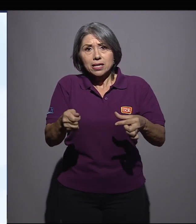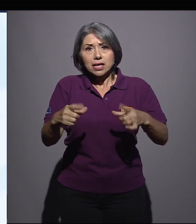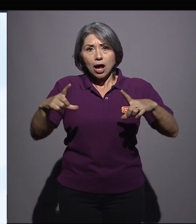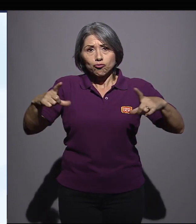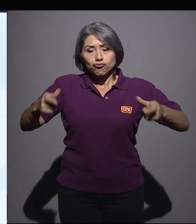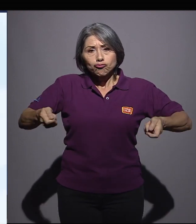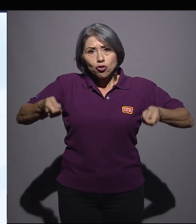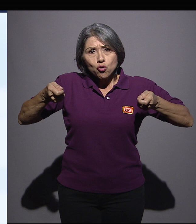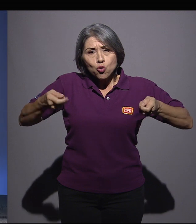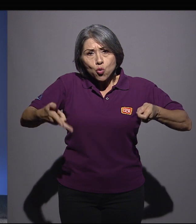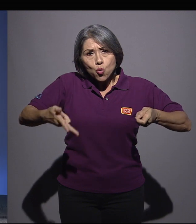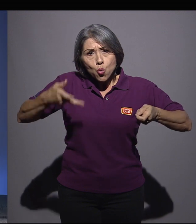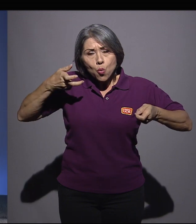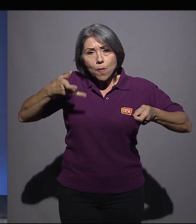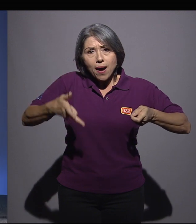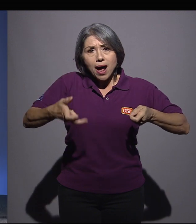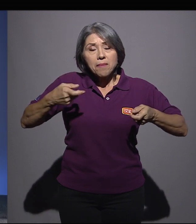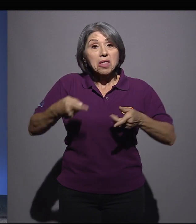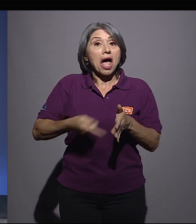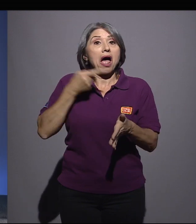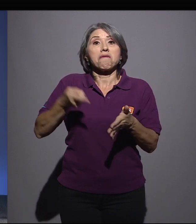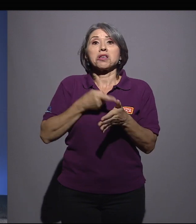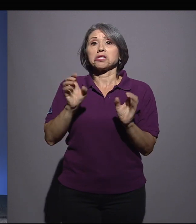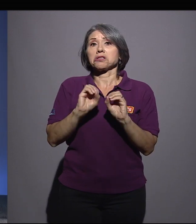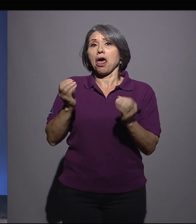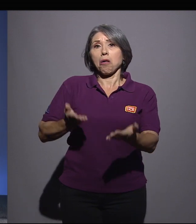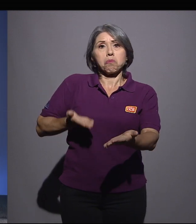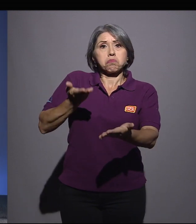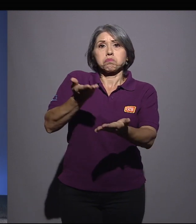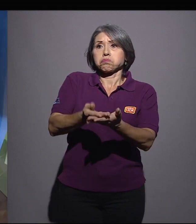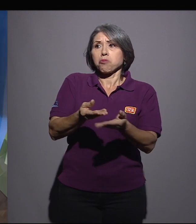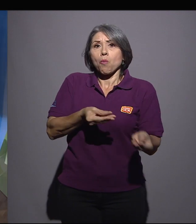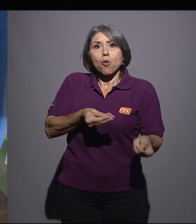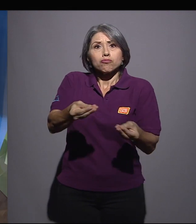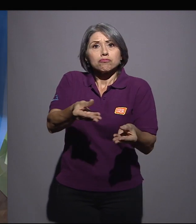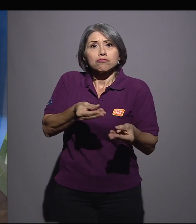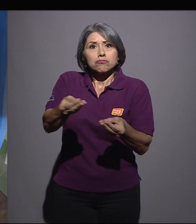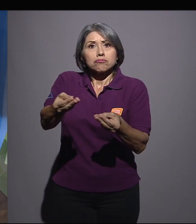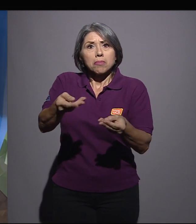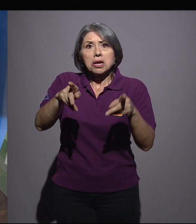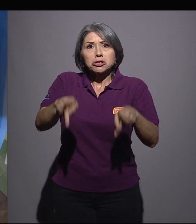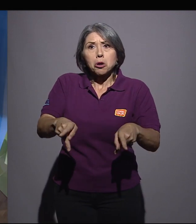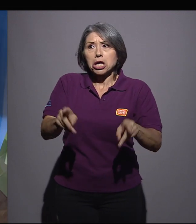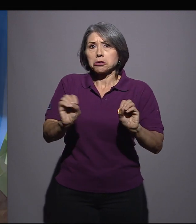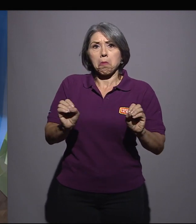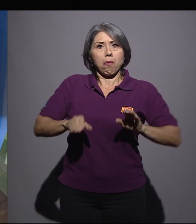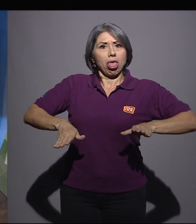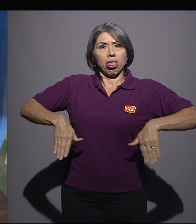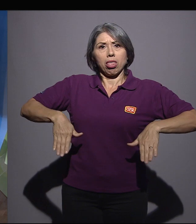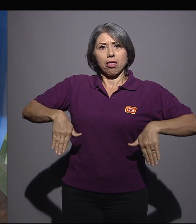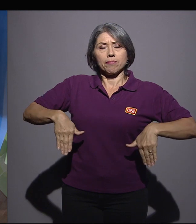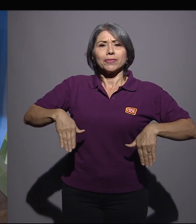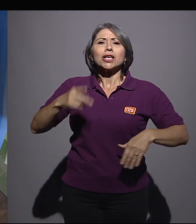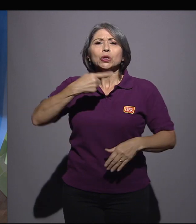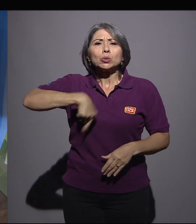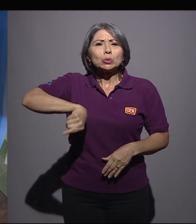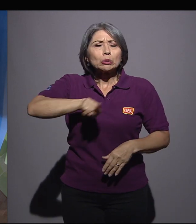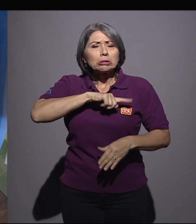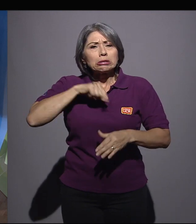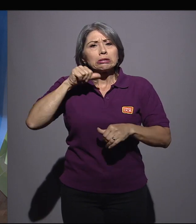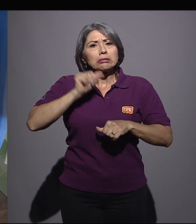se ofrecen esos productos de apoyo a las personas, ¿verdad? Entonces, desde ahí hemos venido esforzándonos mucho